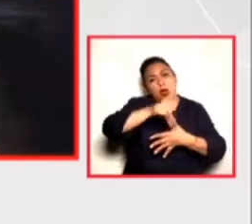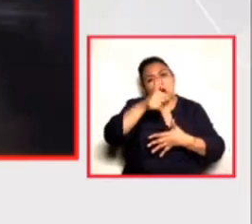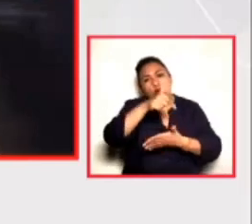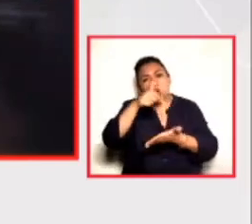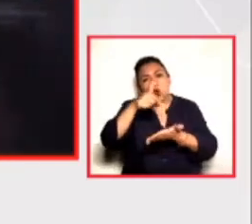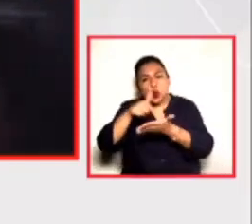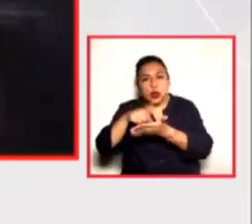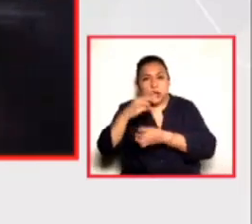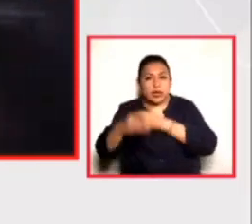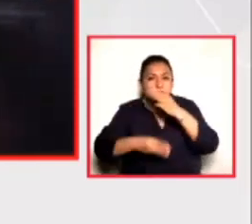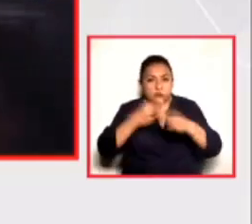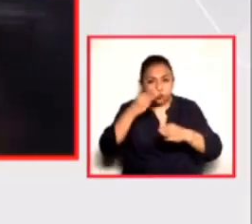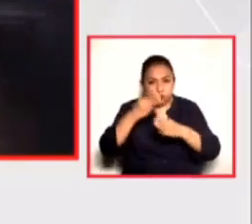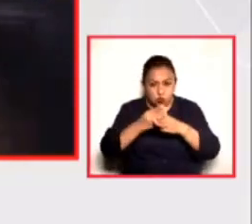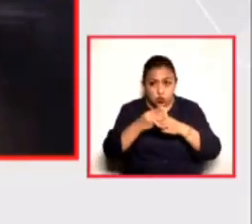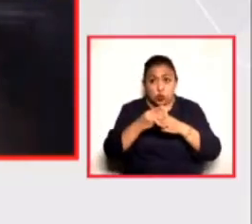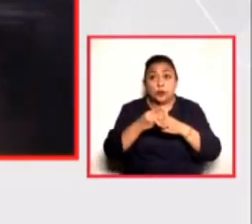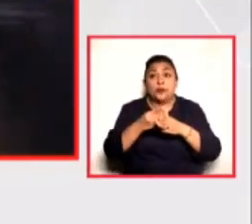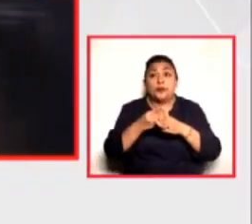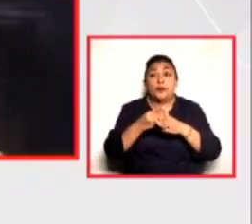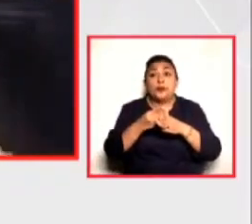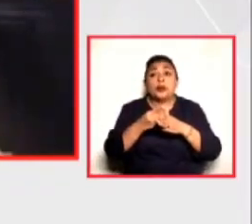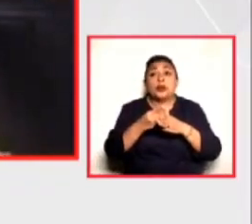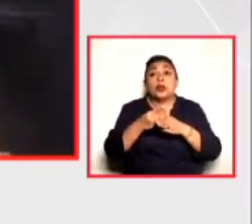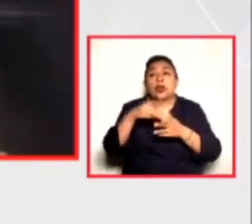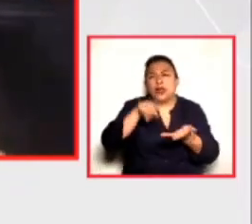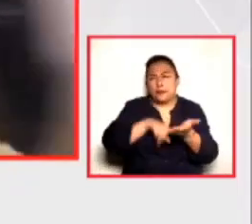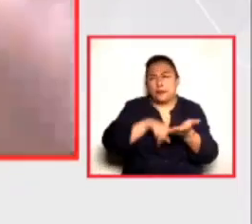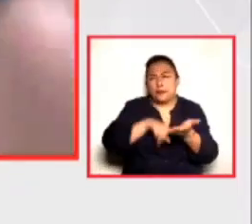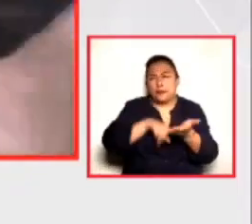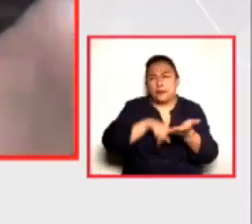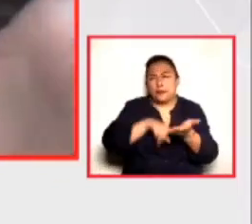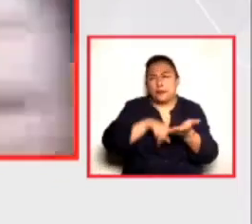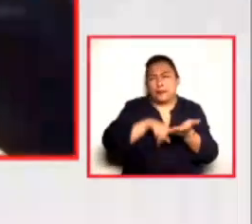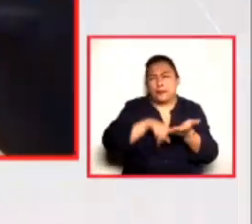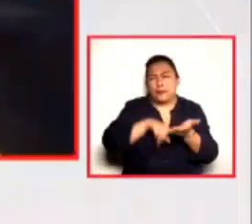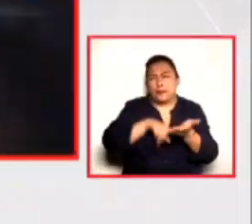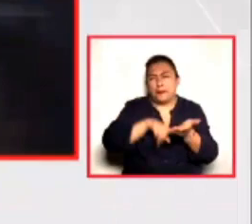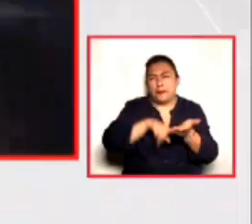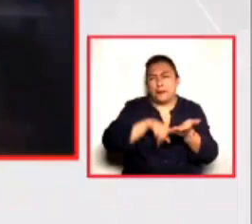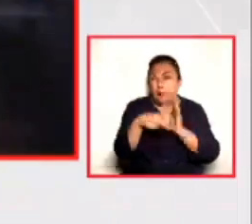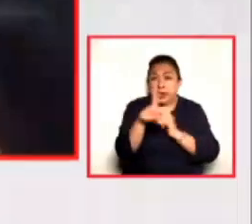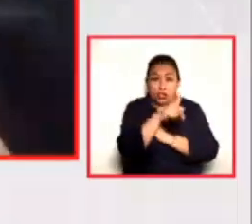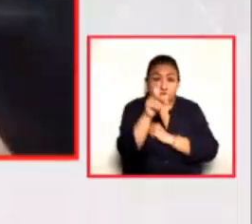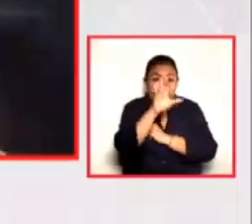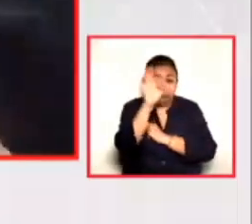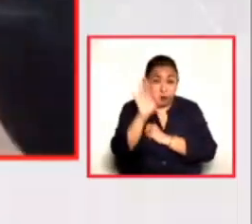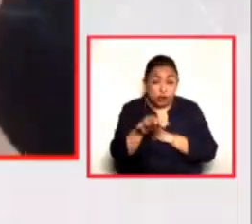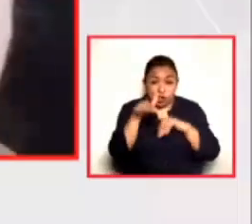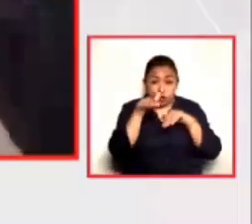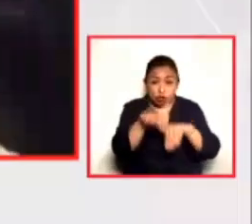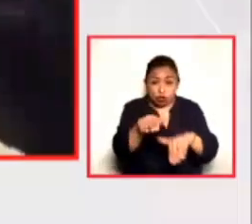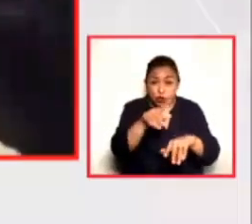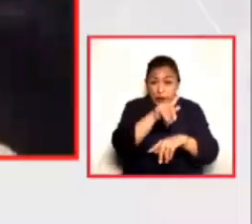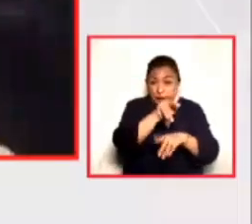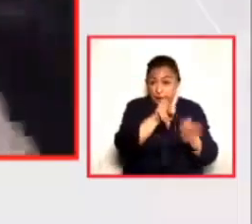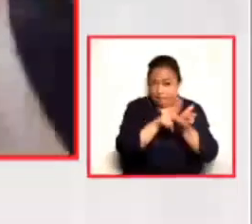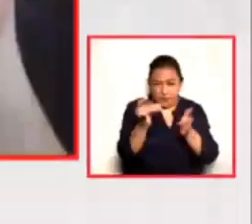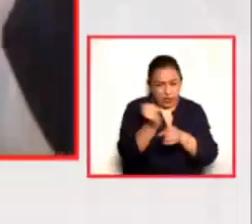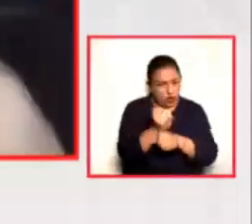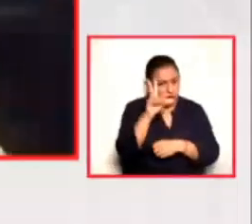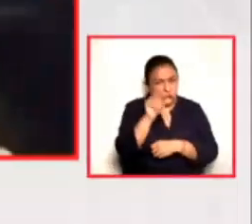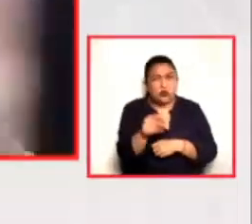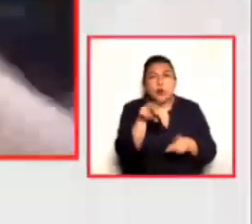y alrededor del periodismo, pero no es 100% sobre periodismo. Digamos que es una mirada periodística de